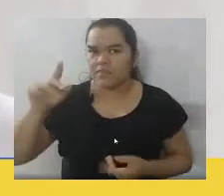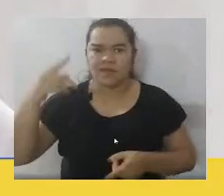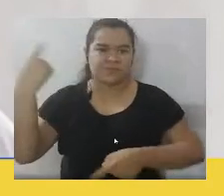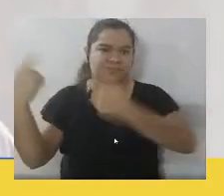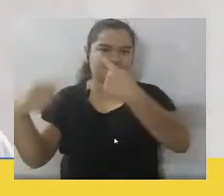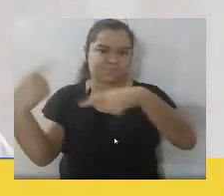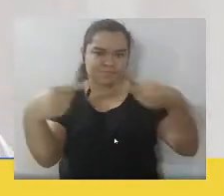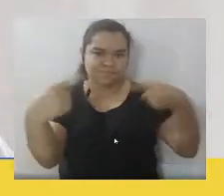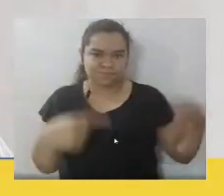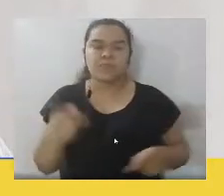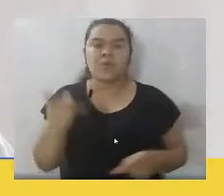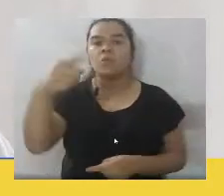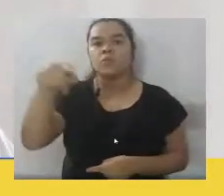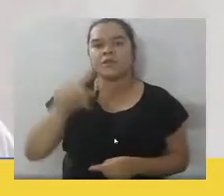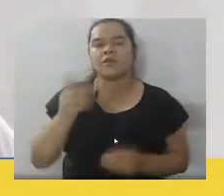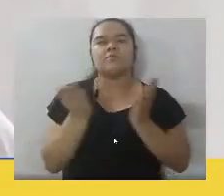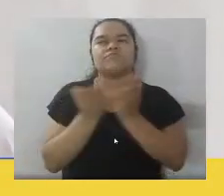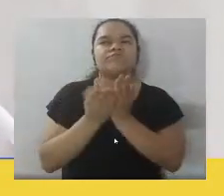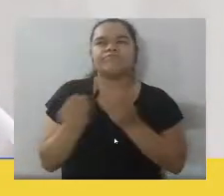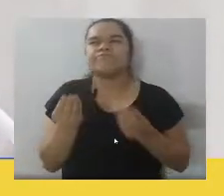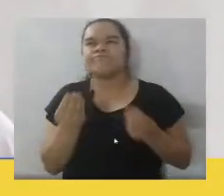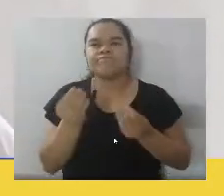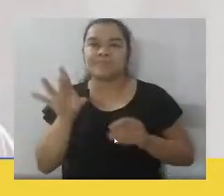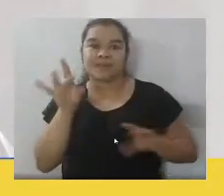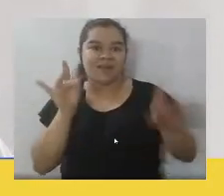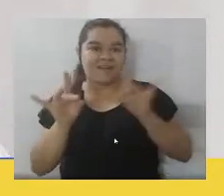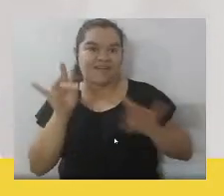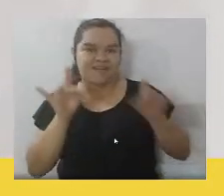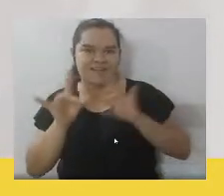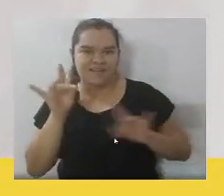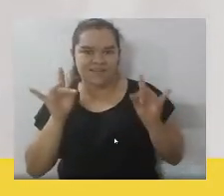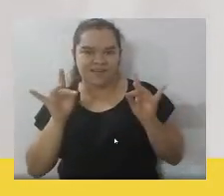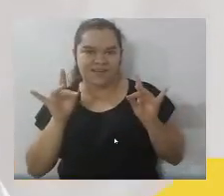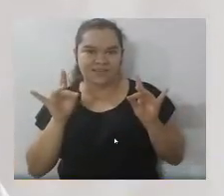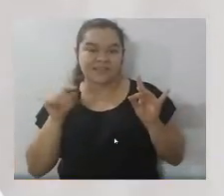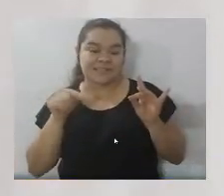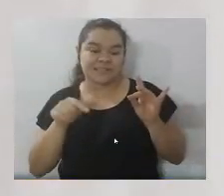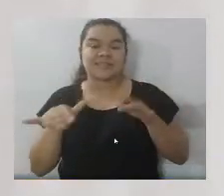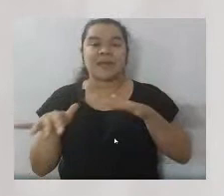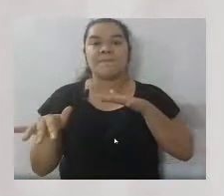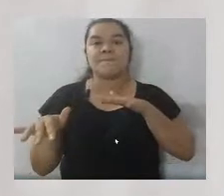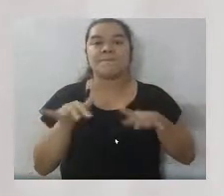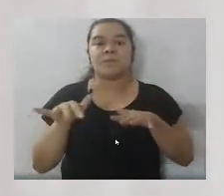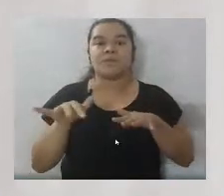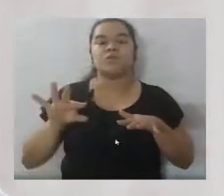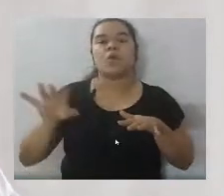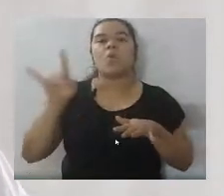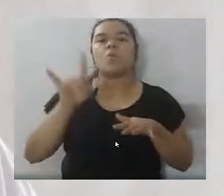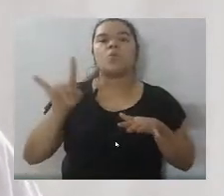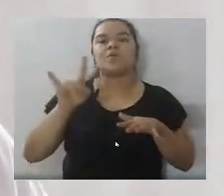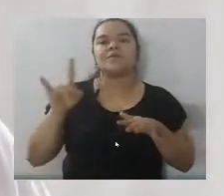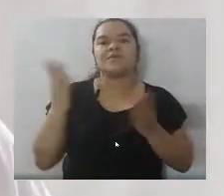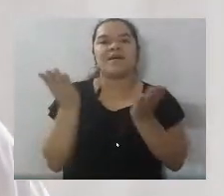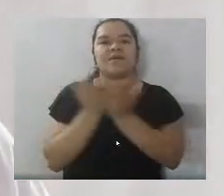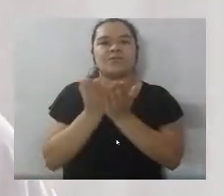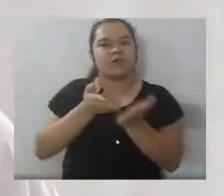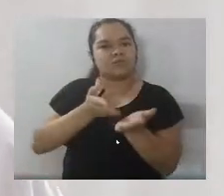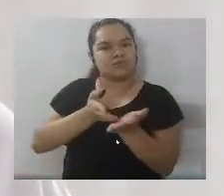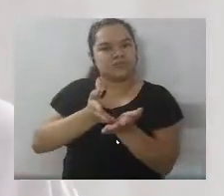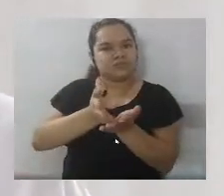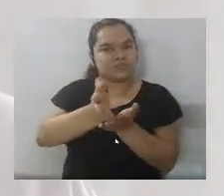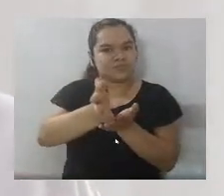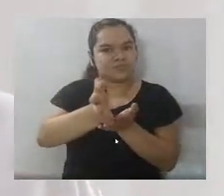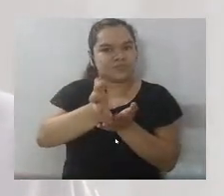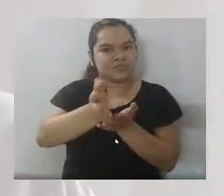elegir para iniciar este camino de la formación universitaria. Pero una formación que no se termina allí,